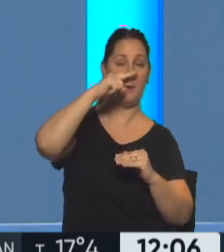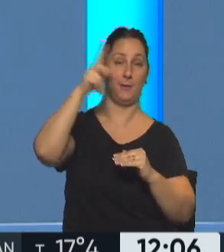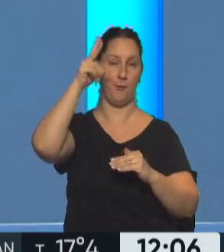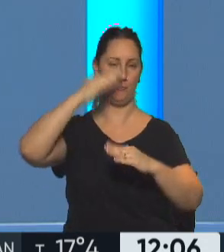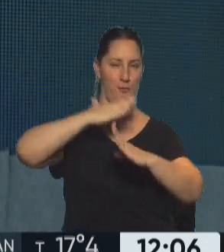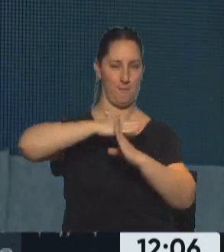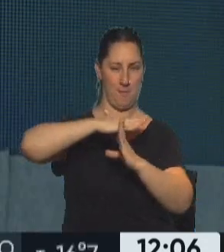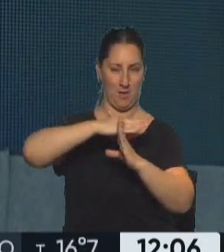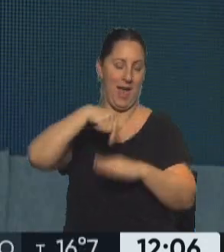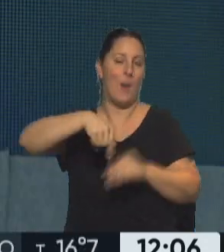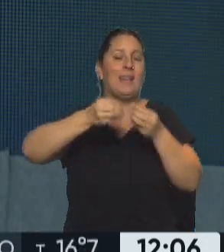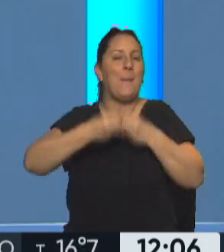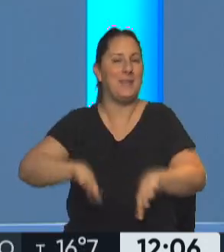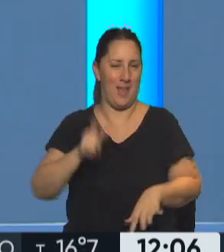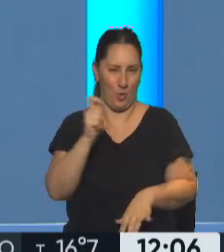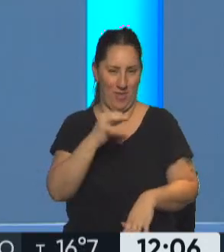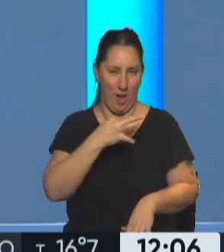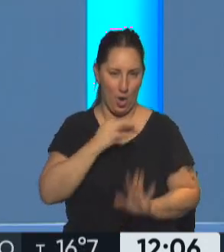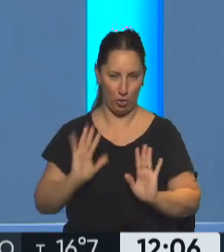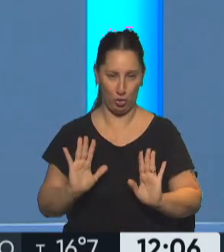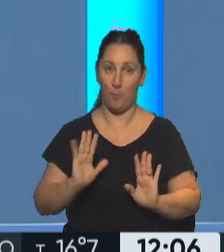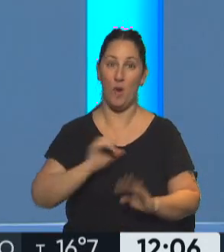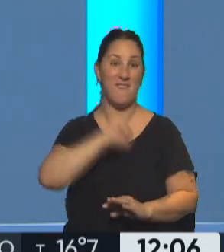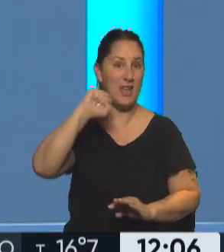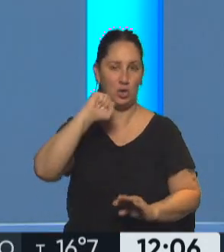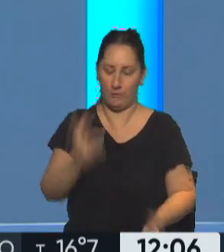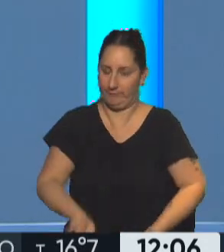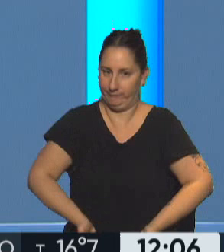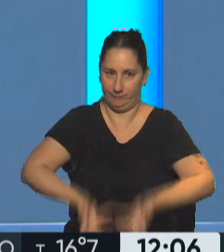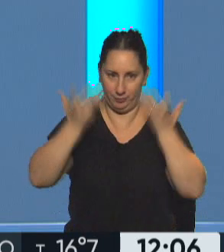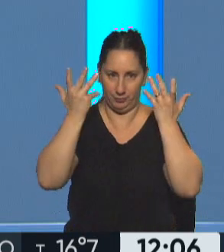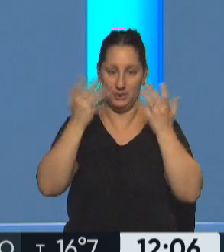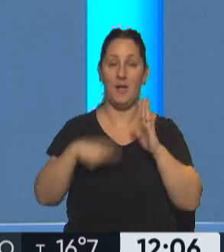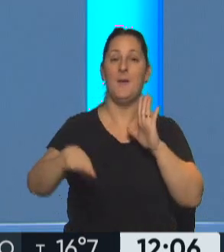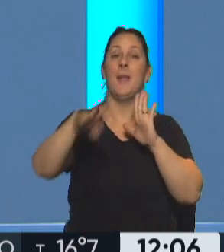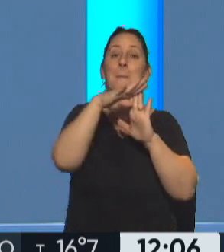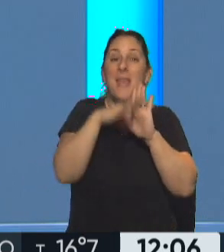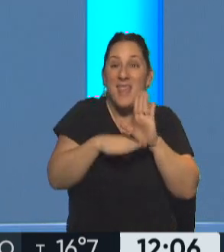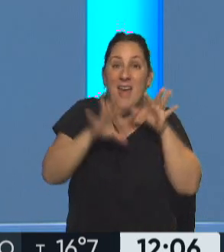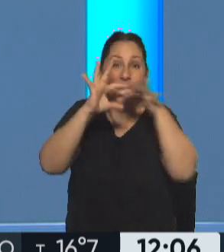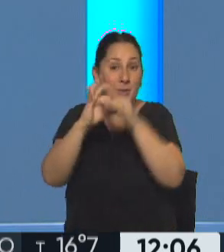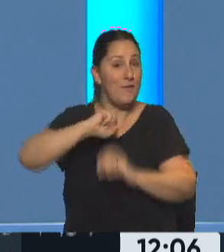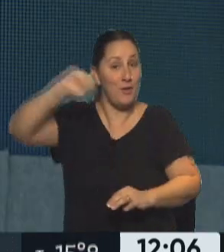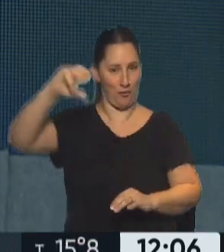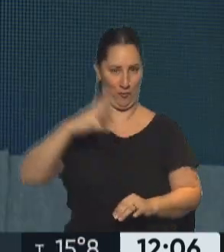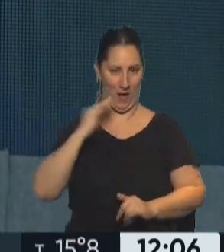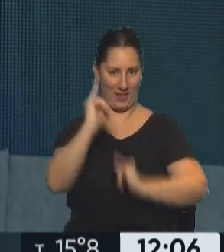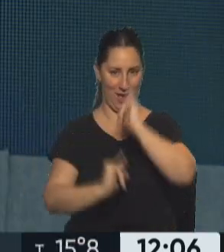recién empezando el mes, pero son 2 meses de inflación altísima, desde el nivel que se ha llegado. Las medidas todavía no se